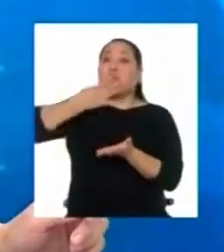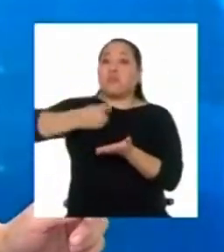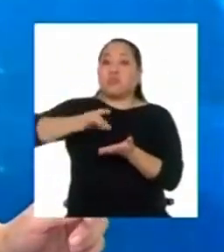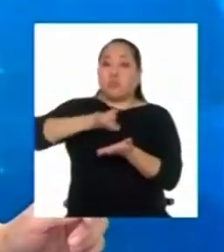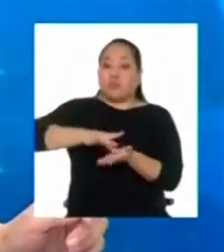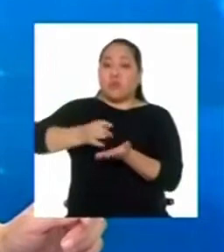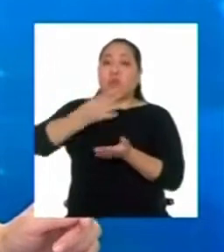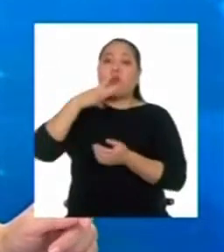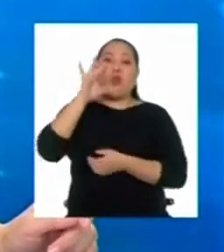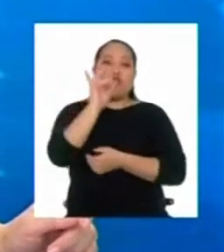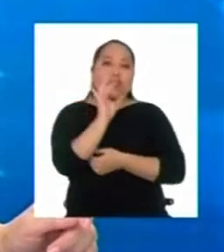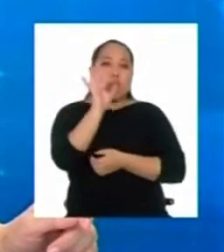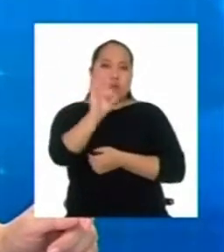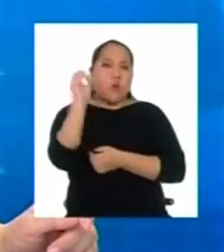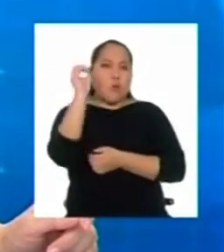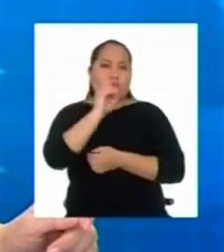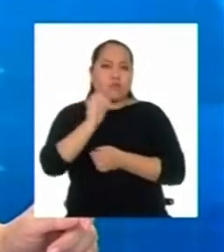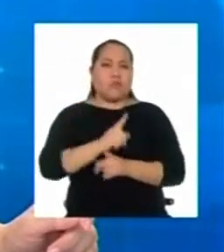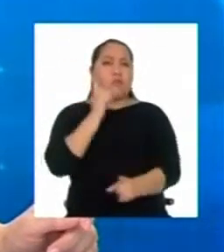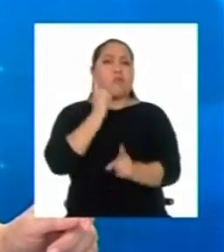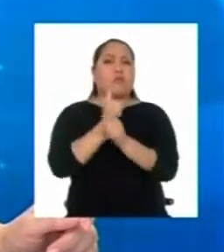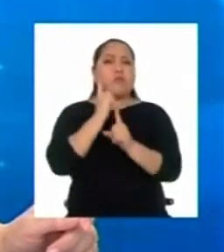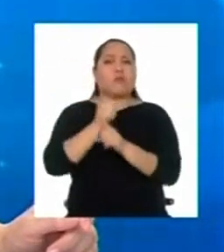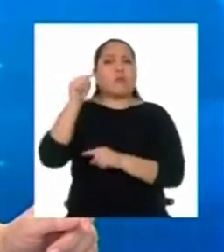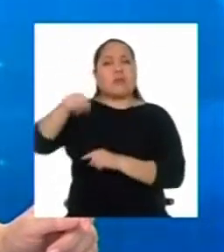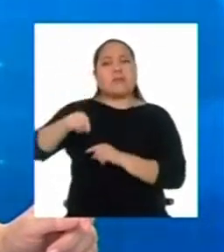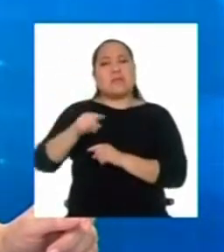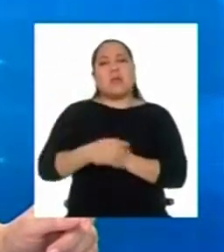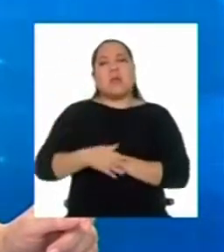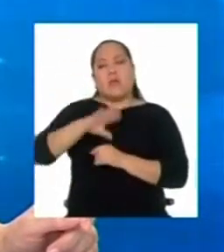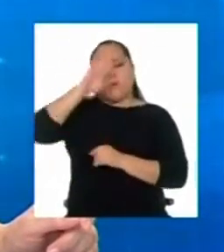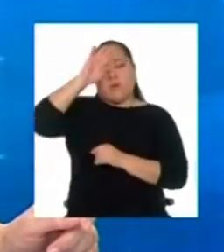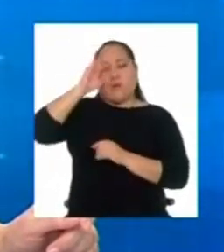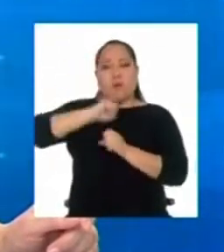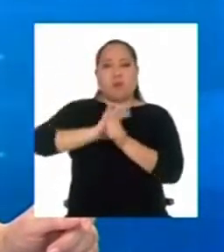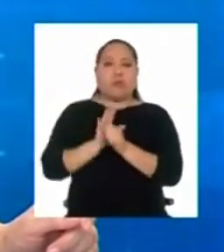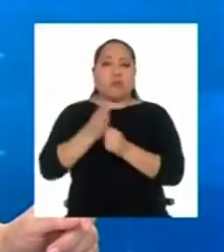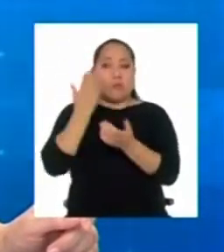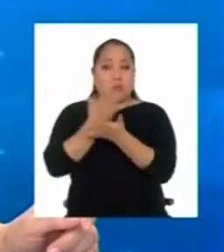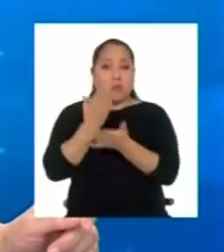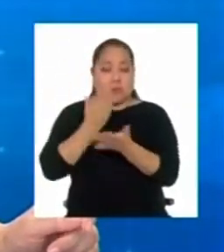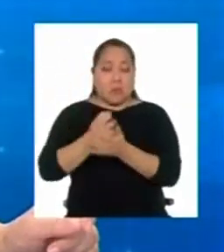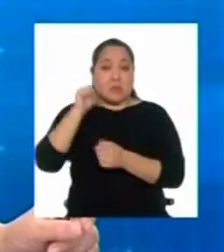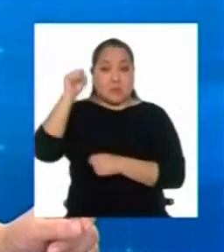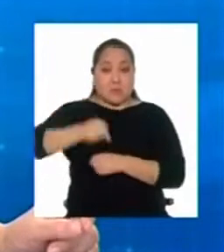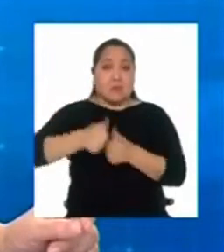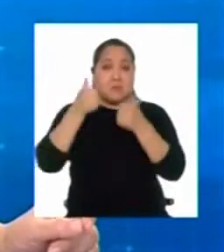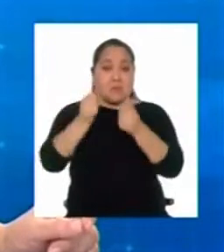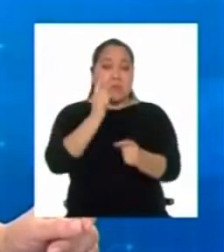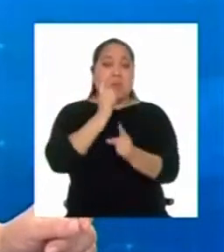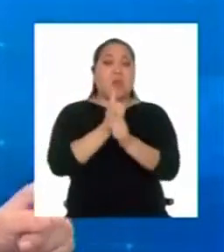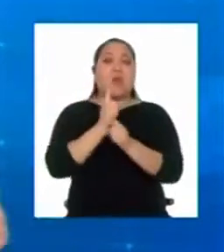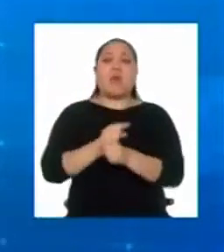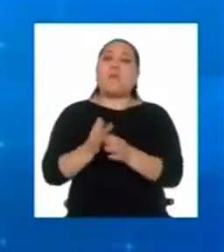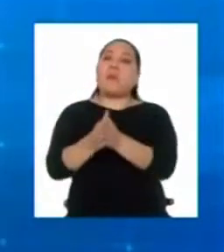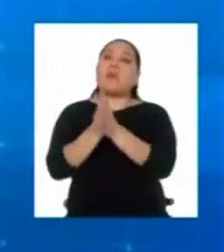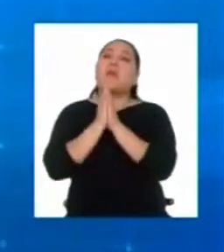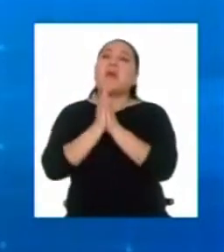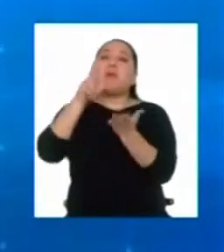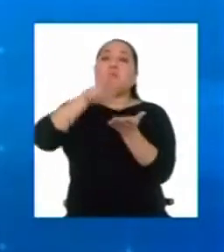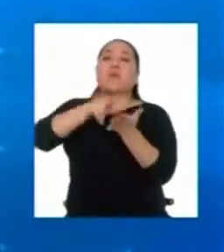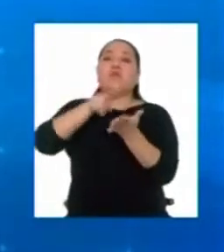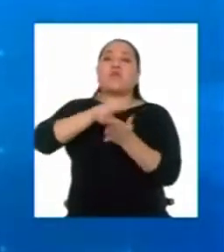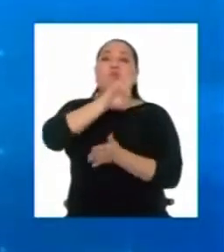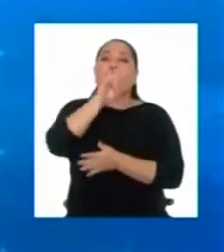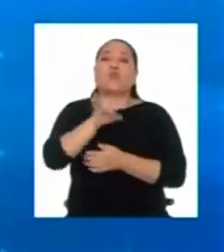es 89% efectiva ante el mortal virus. Tras comprobar su efectividad, el laboratorio anunció que solicitará la autorización